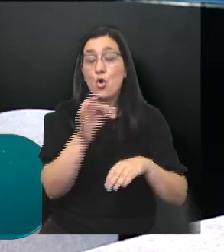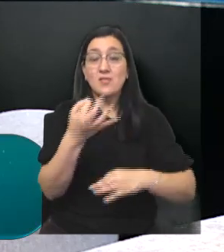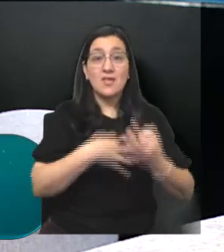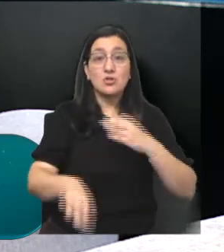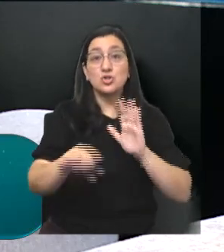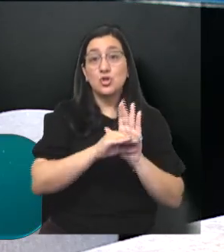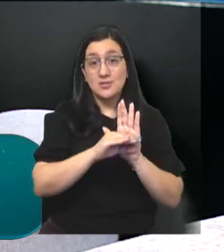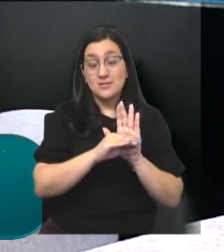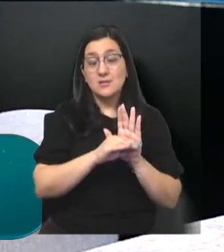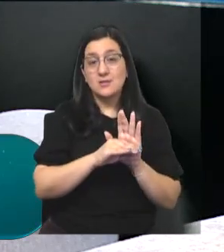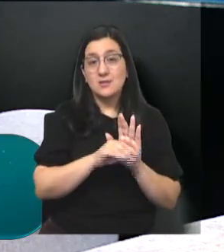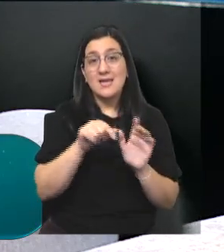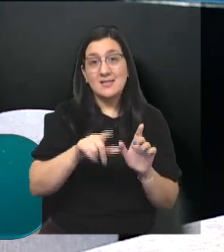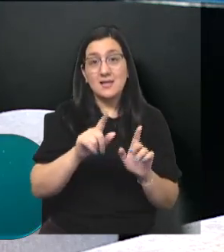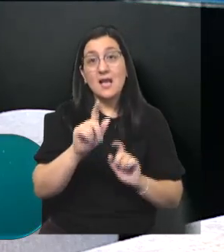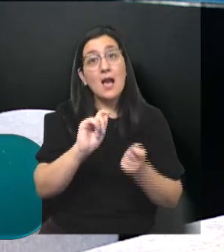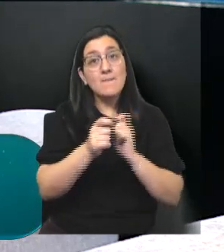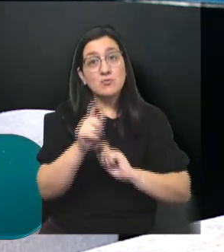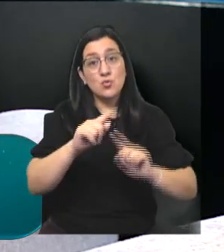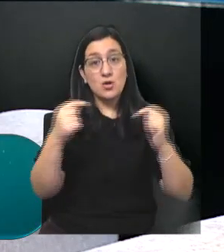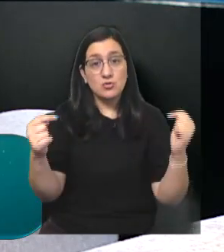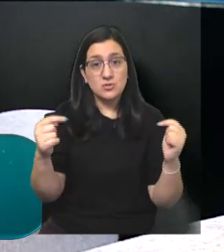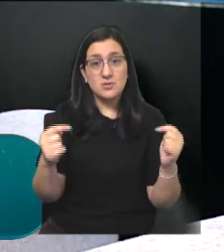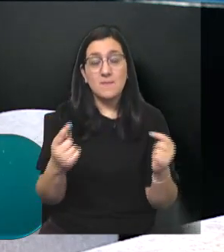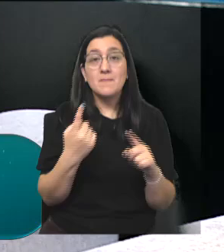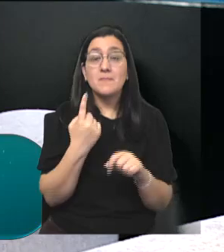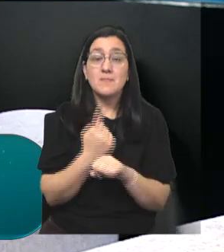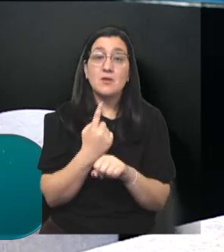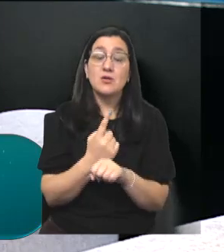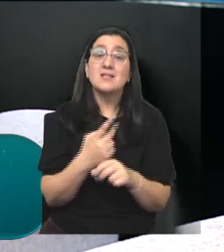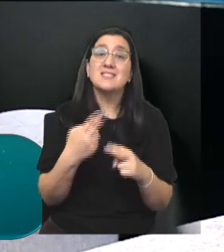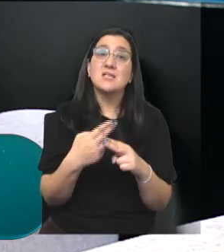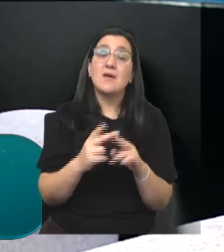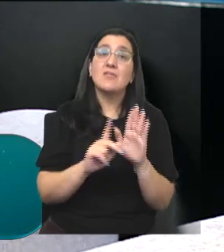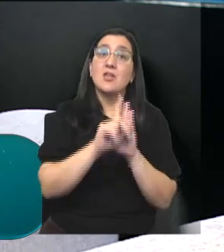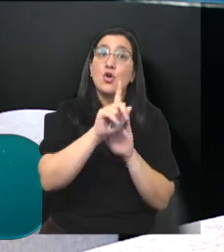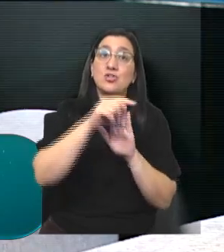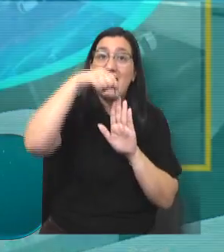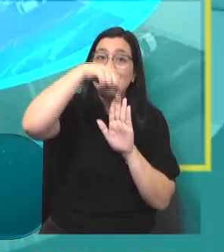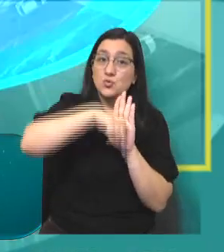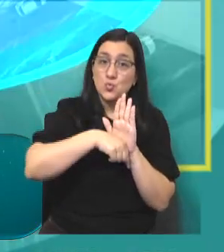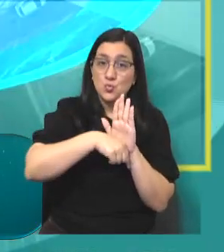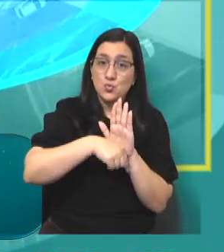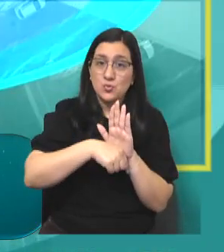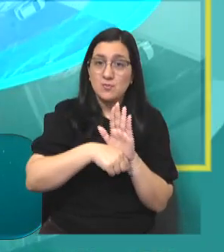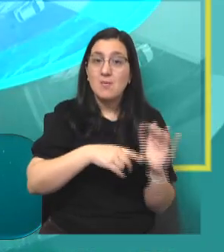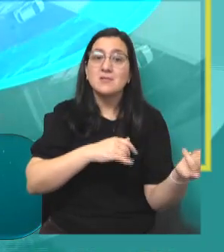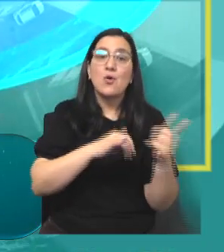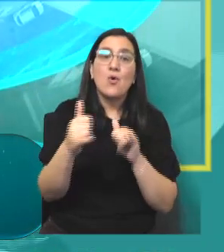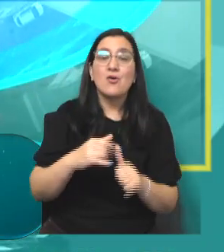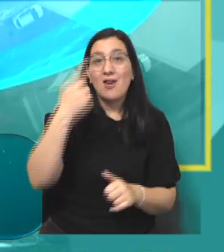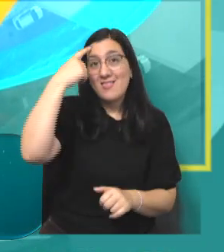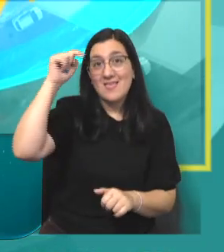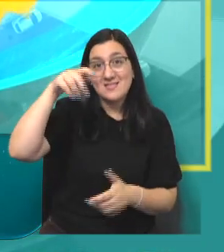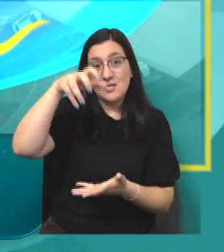espectáculo tiene algunos cambios. Primero, que se llama De Norte a Sur, porque el lugar, vamos a jugar con la idea del lugar,